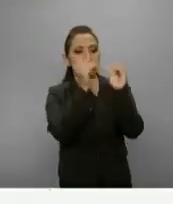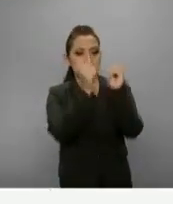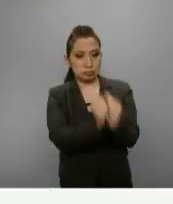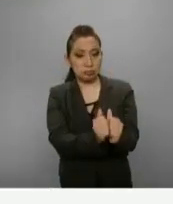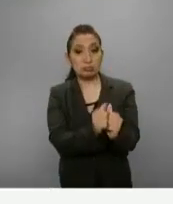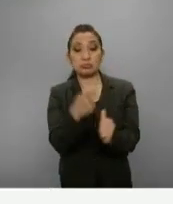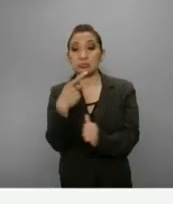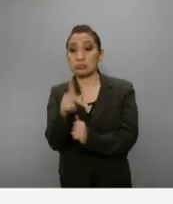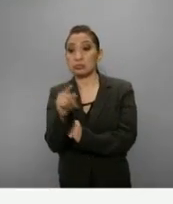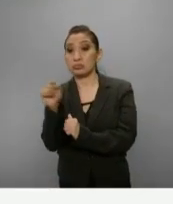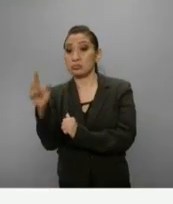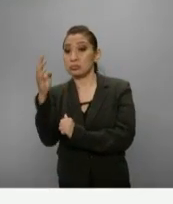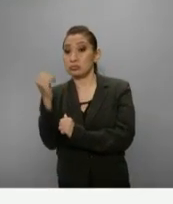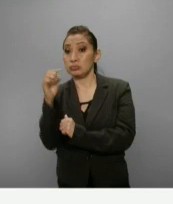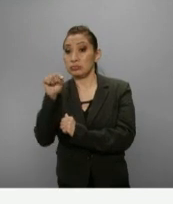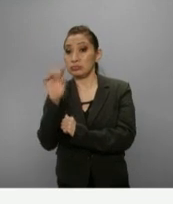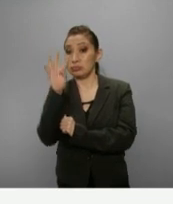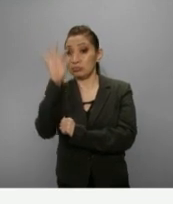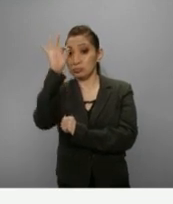ambulatoria. Sin embargo, un